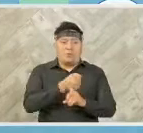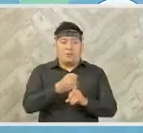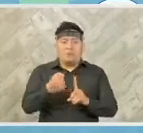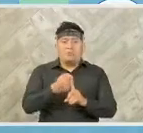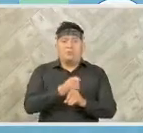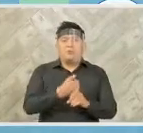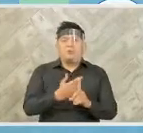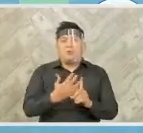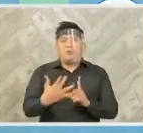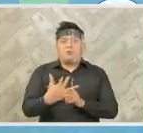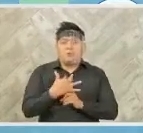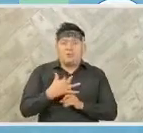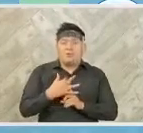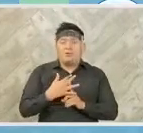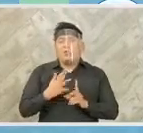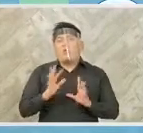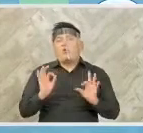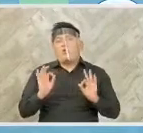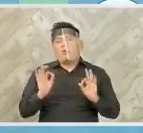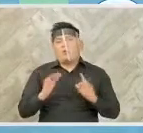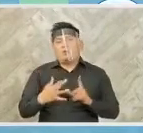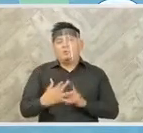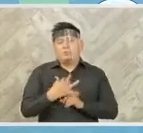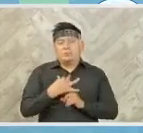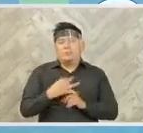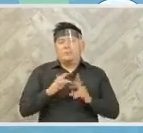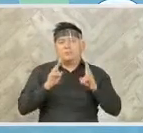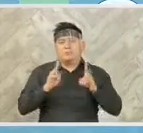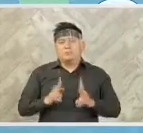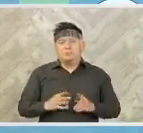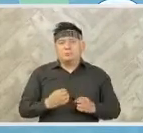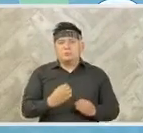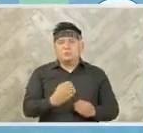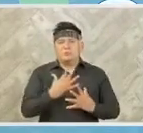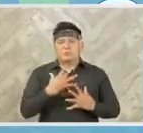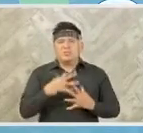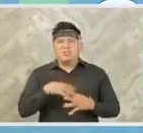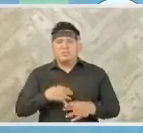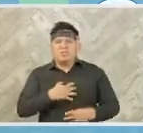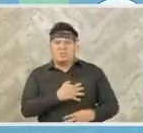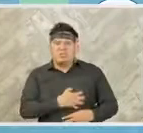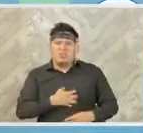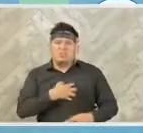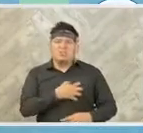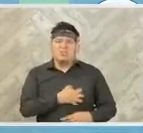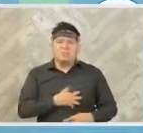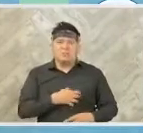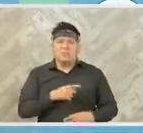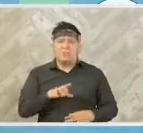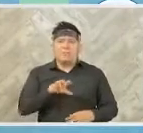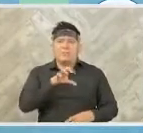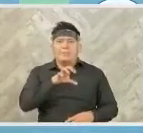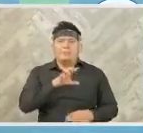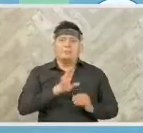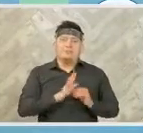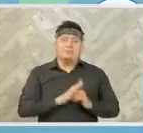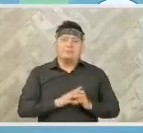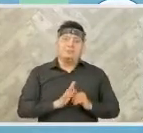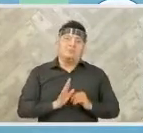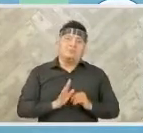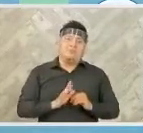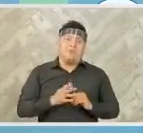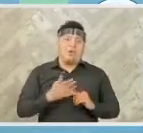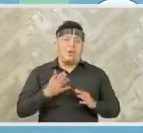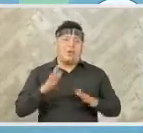seres humanos y la posibilidad del contagio de la rabia. Entonces, son temas que a veces no les prestamos